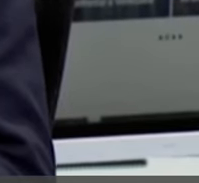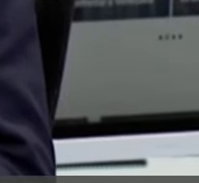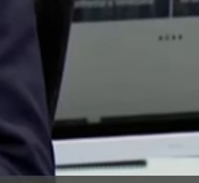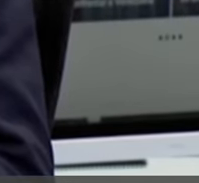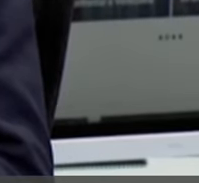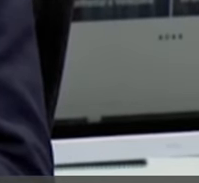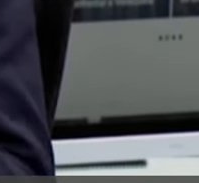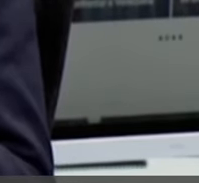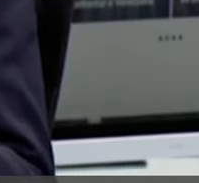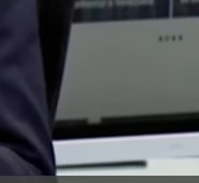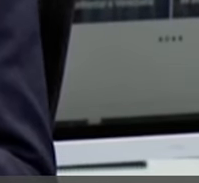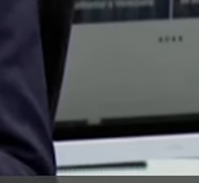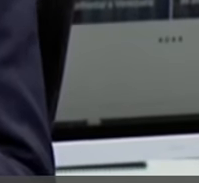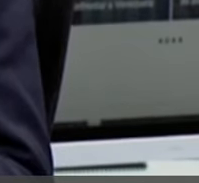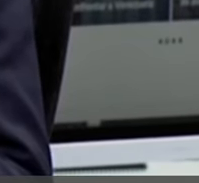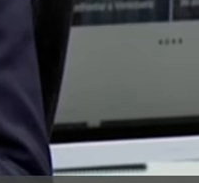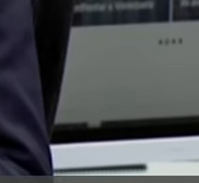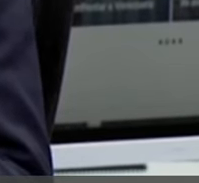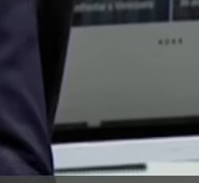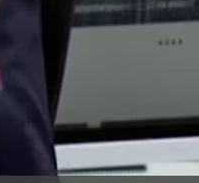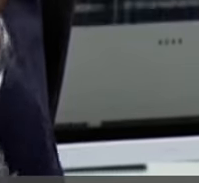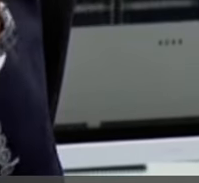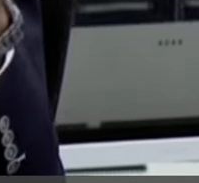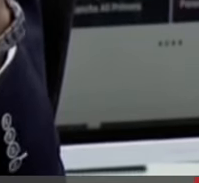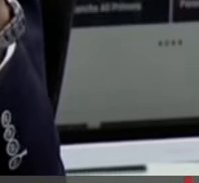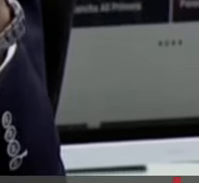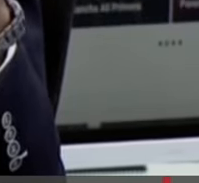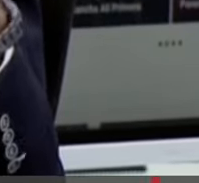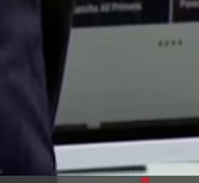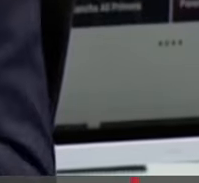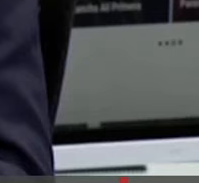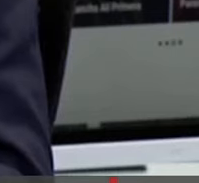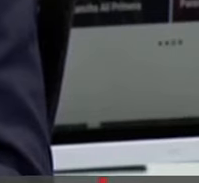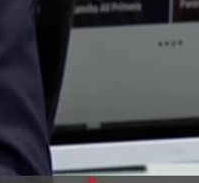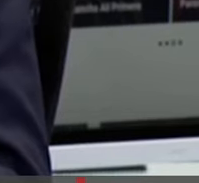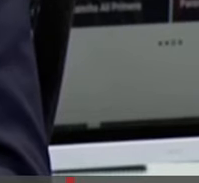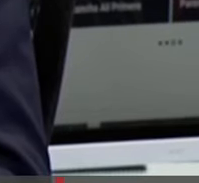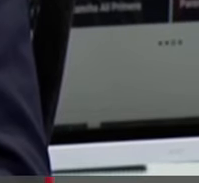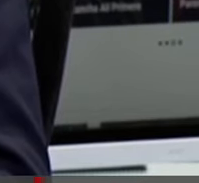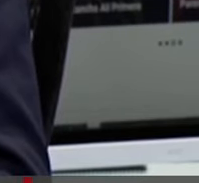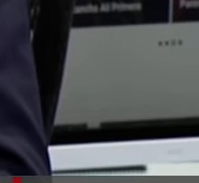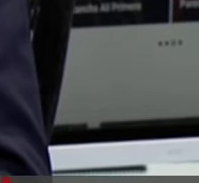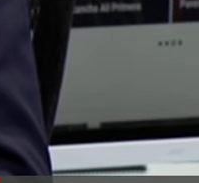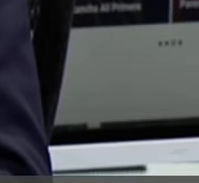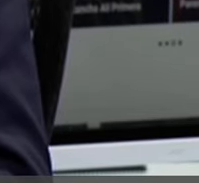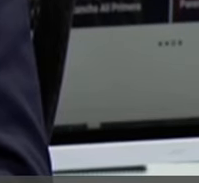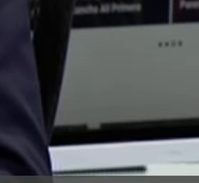guerra de 9 años. Occidente metió todas las armas del mundo allá